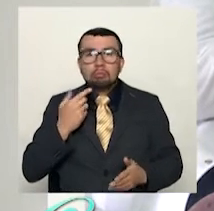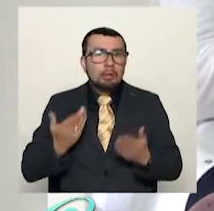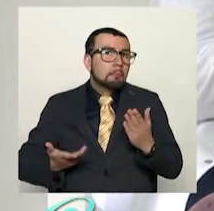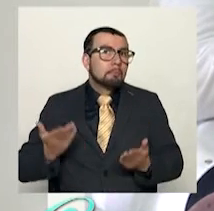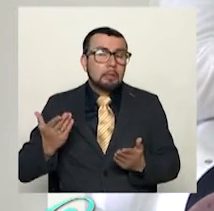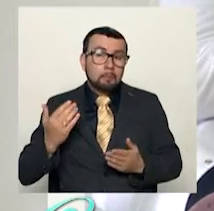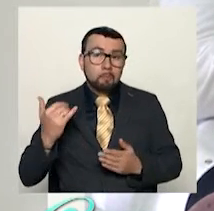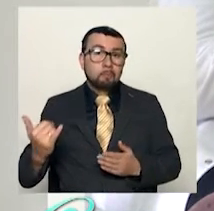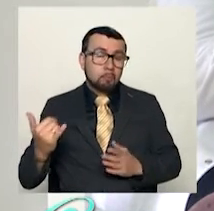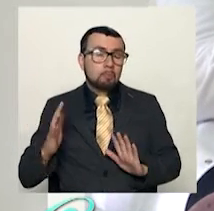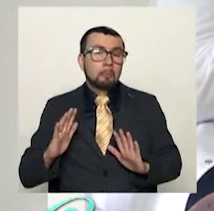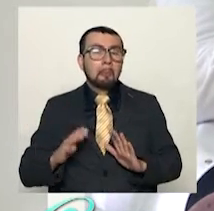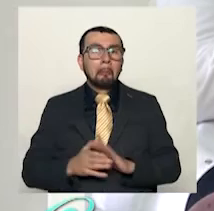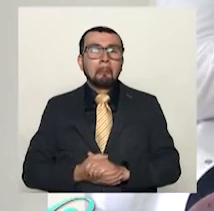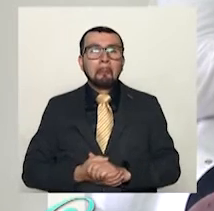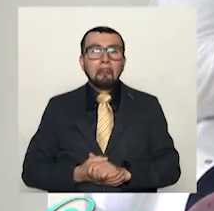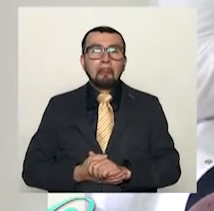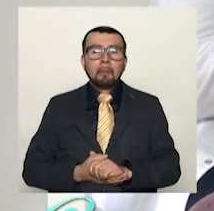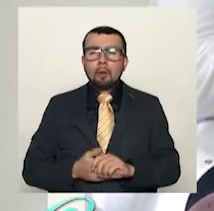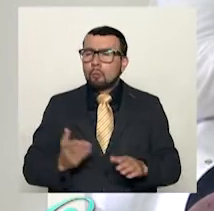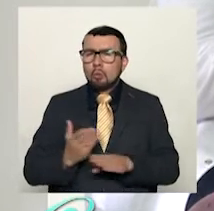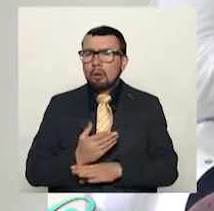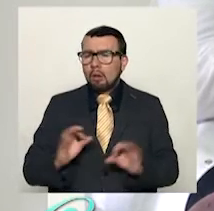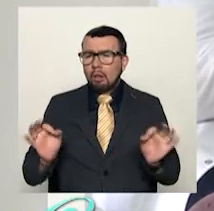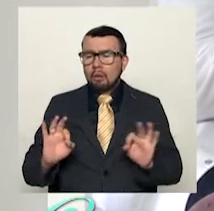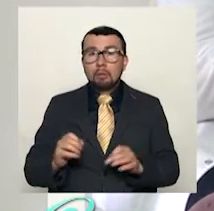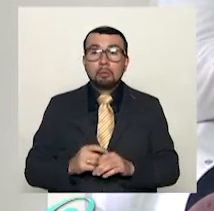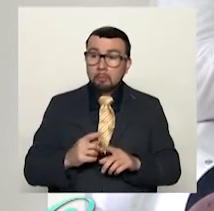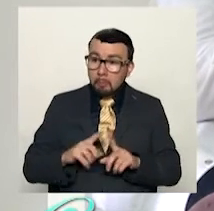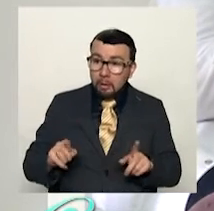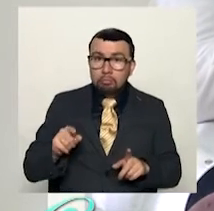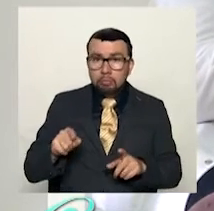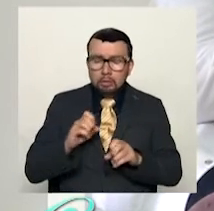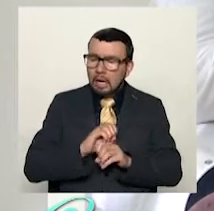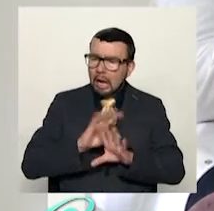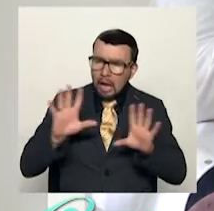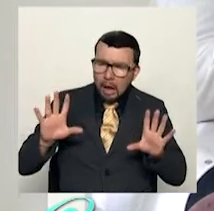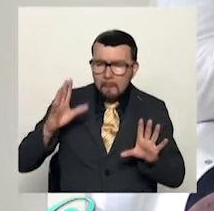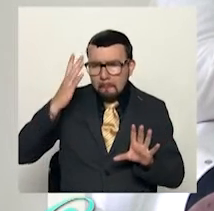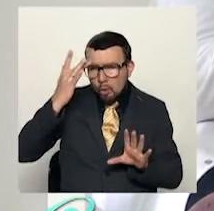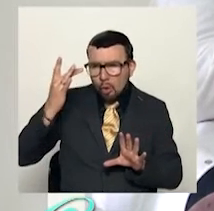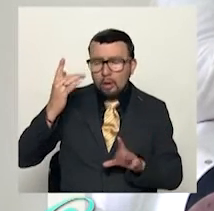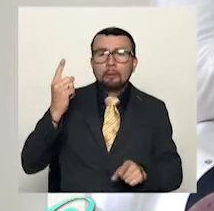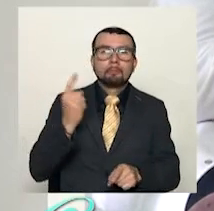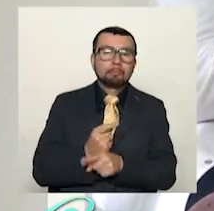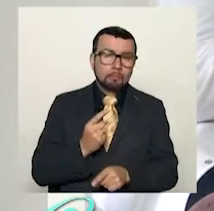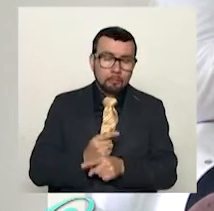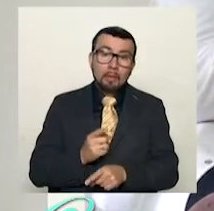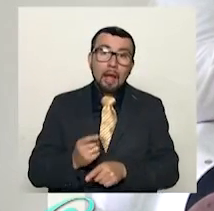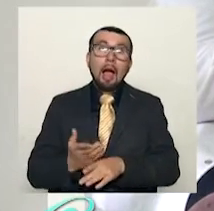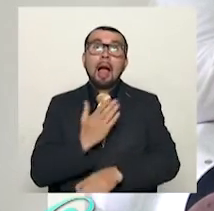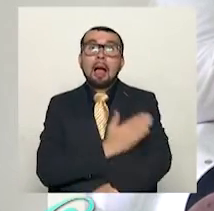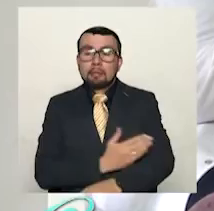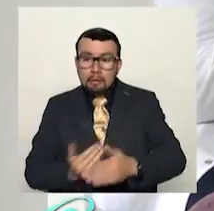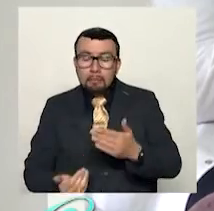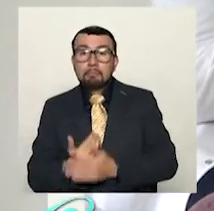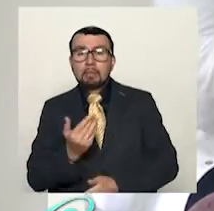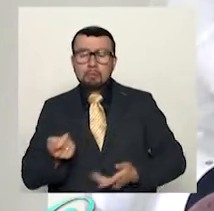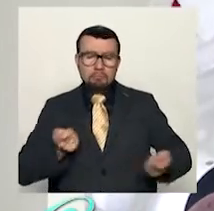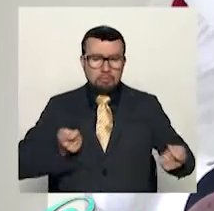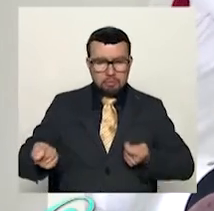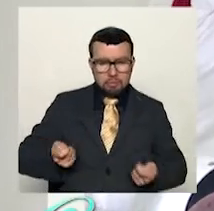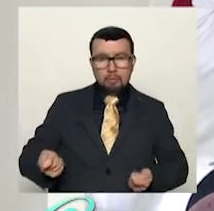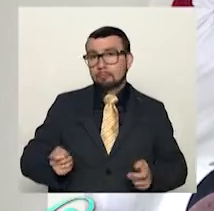les gusta la terapia alopática, no hay problema, pero tener una claridad de la causa primero, antes de empezar pues como un tratamiento sin